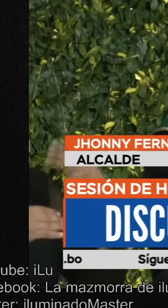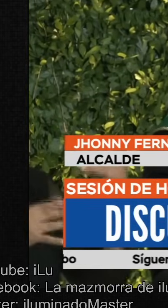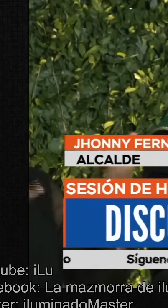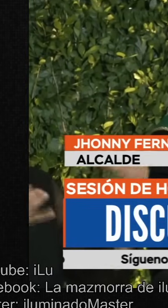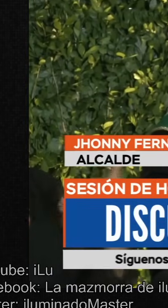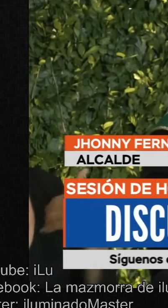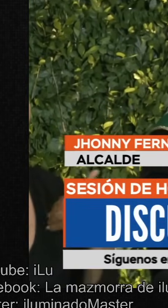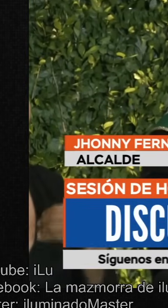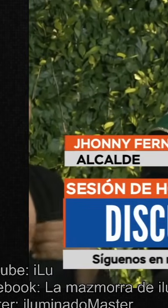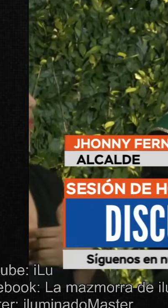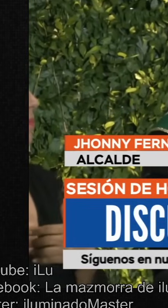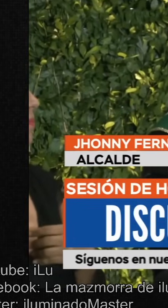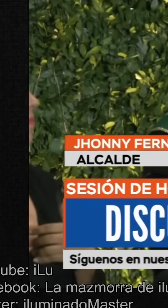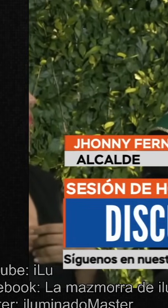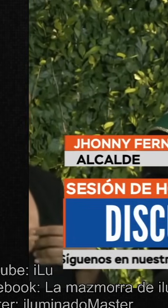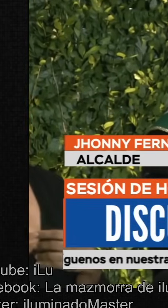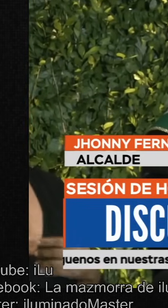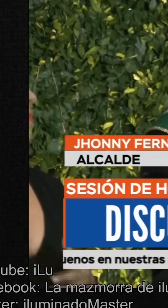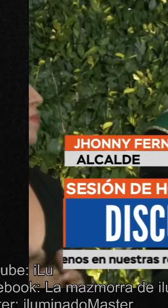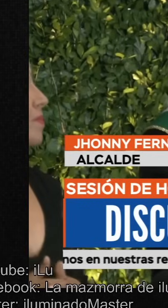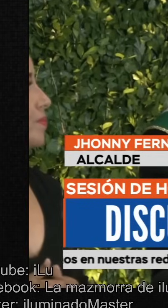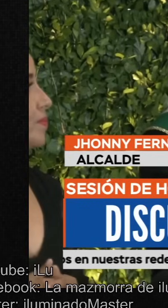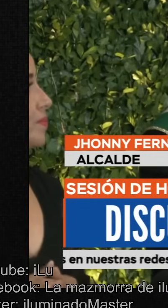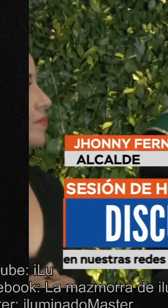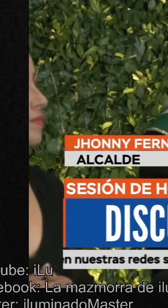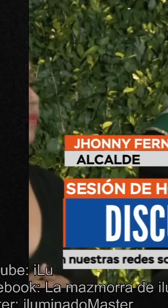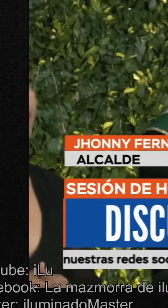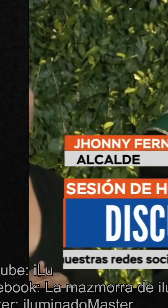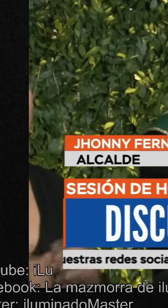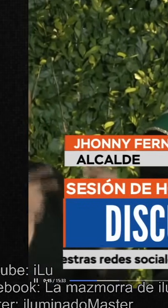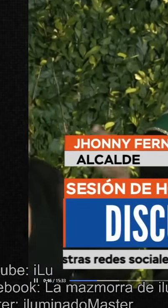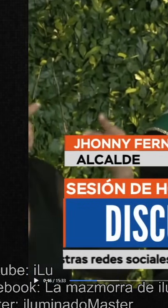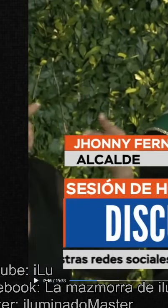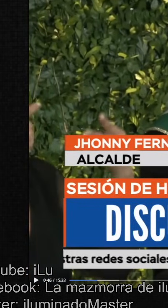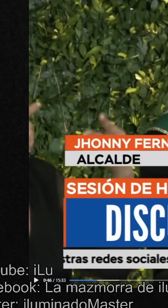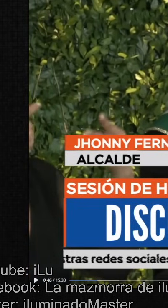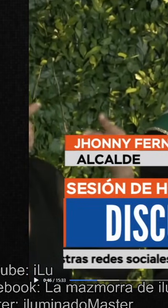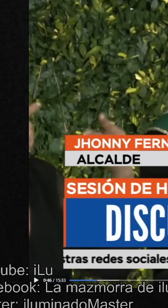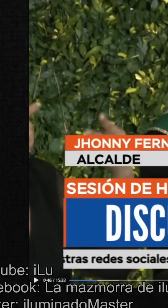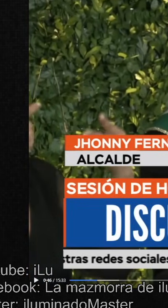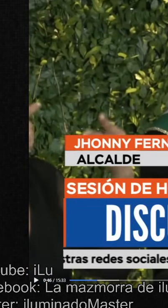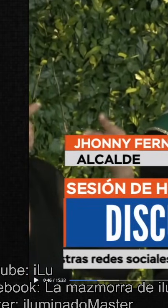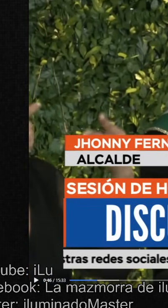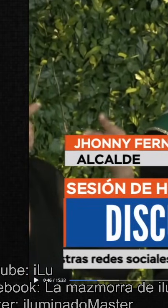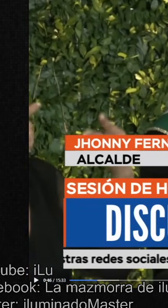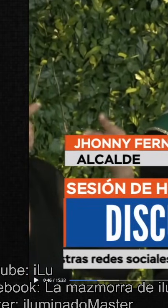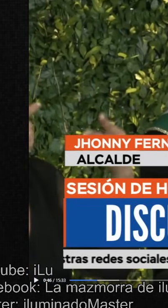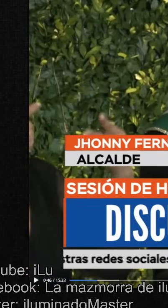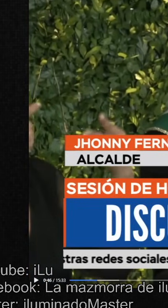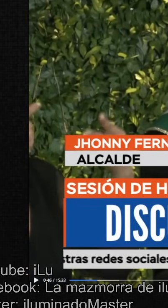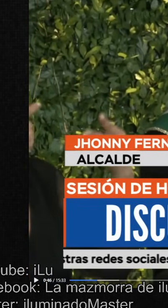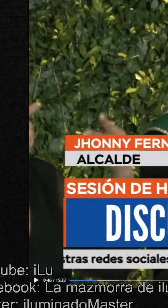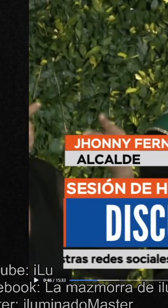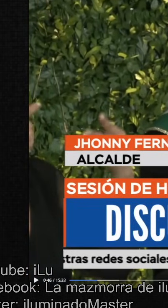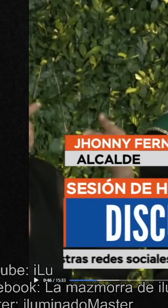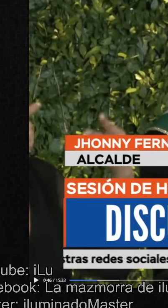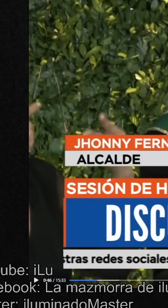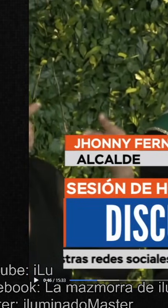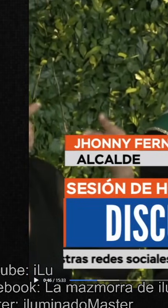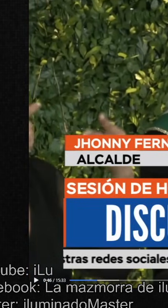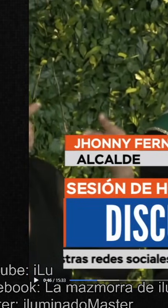vecinos. Tenemos también una serie de equipos. Que se atendían